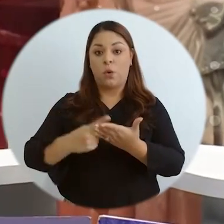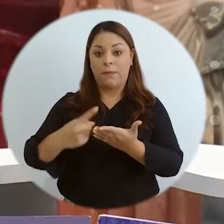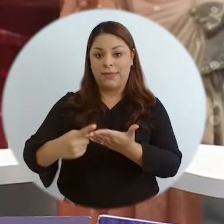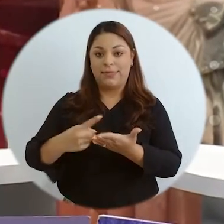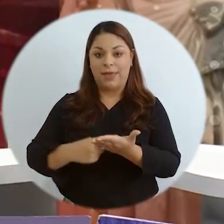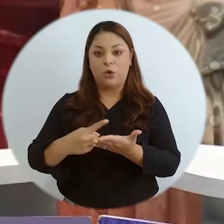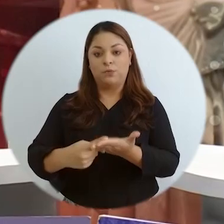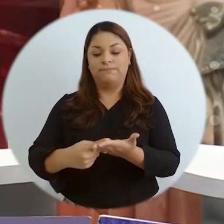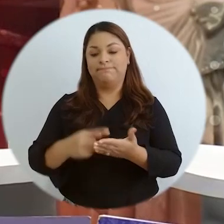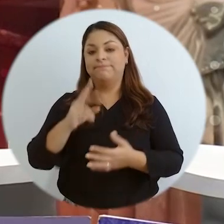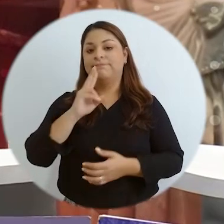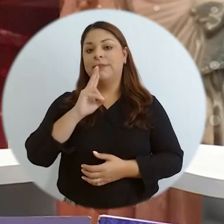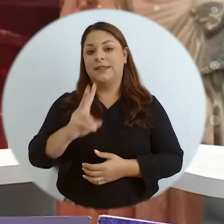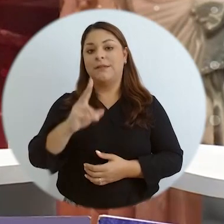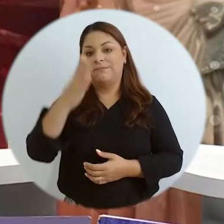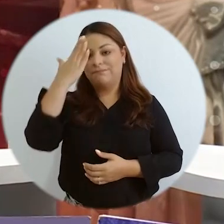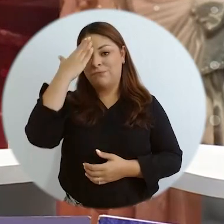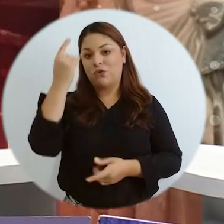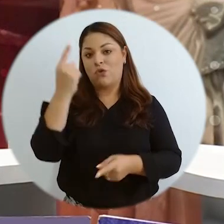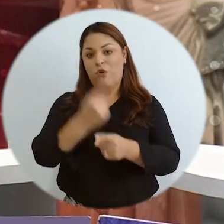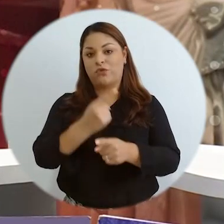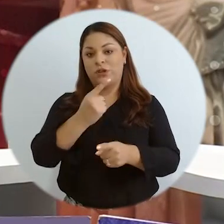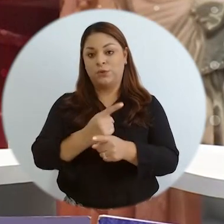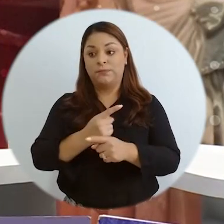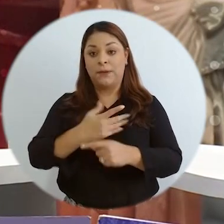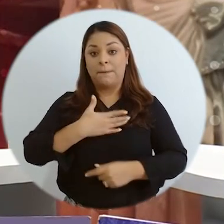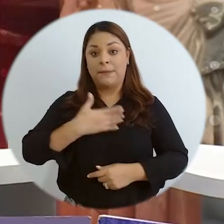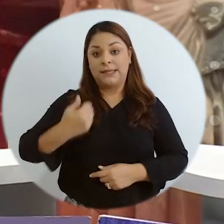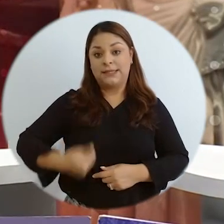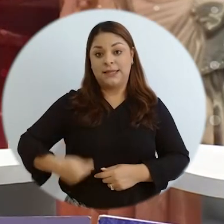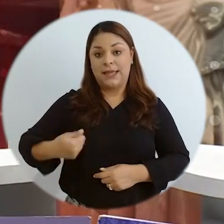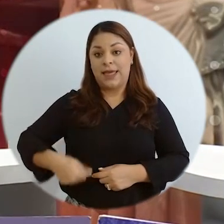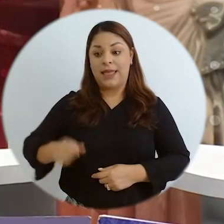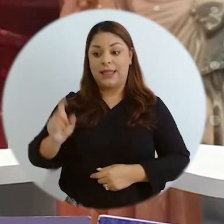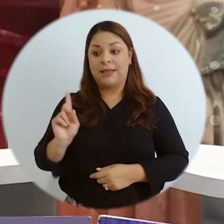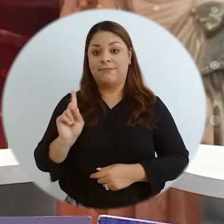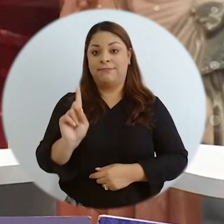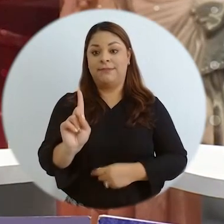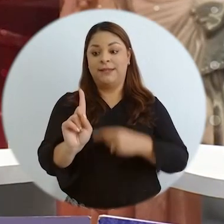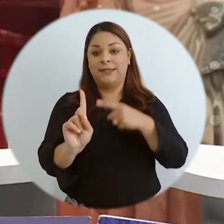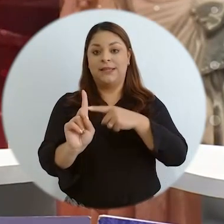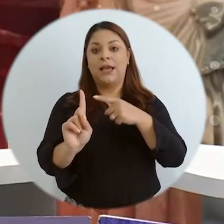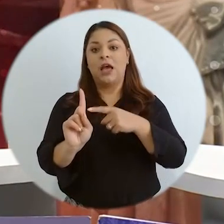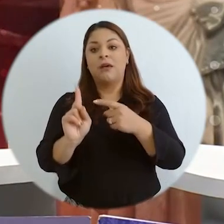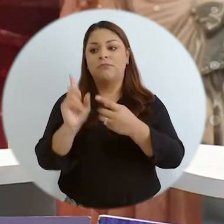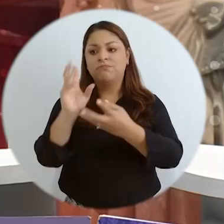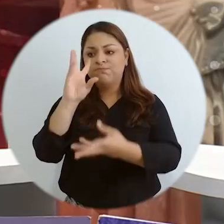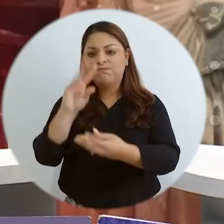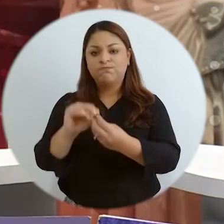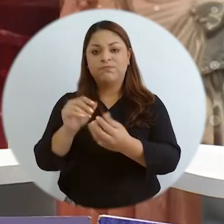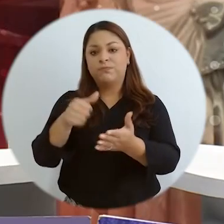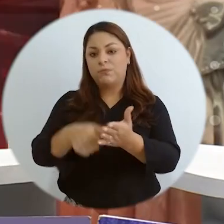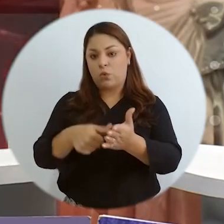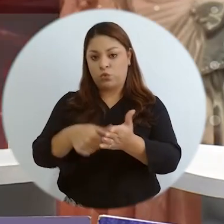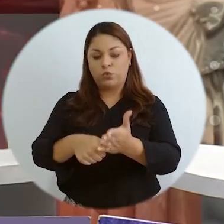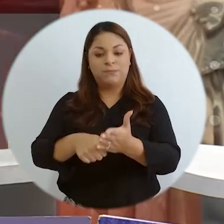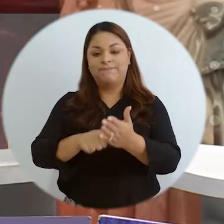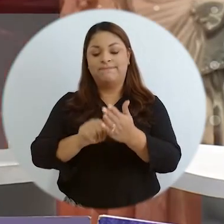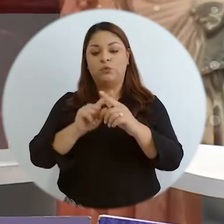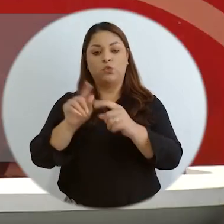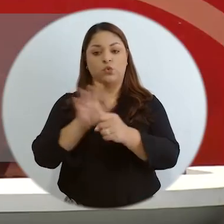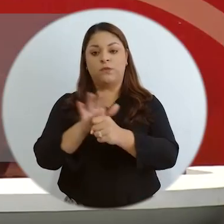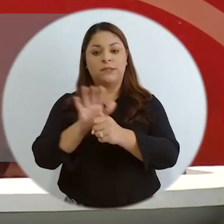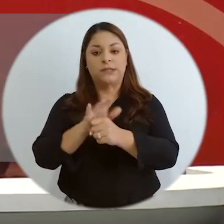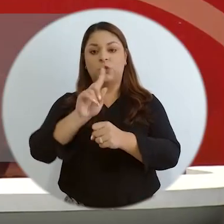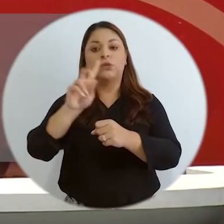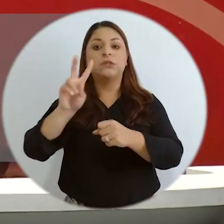ronda, no obstante, como usted dice, los índices de popularidad iniciales pues superaban en mucho ese número de personas que votaron